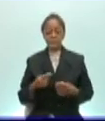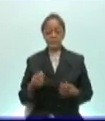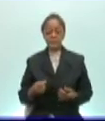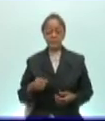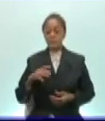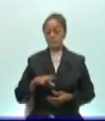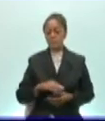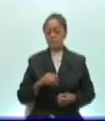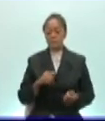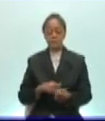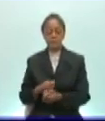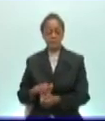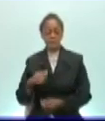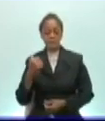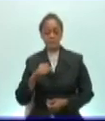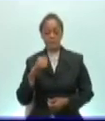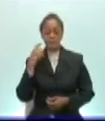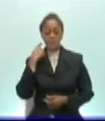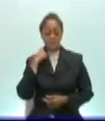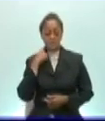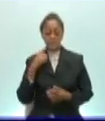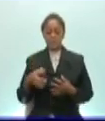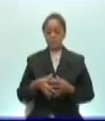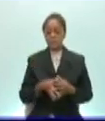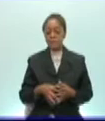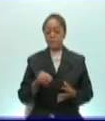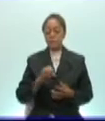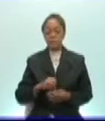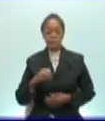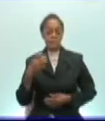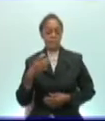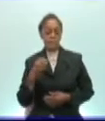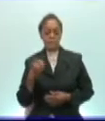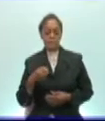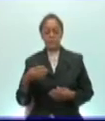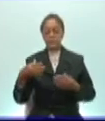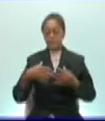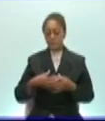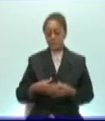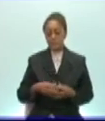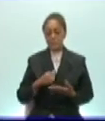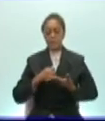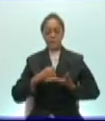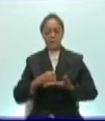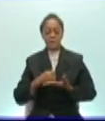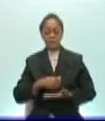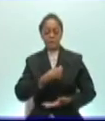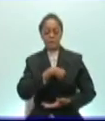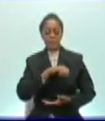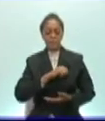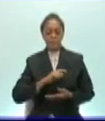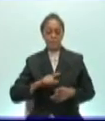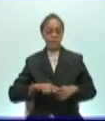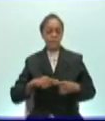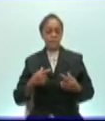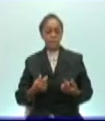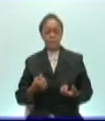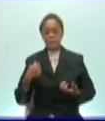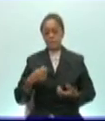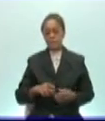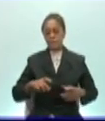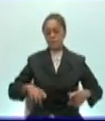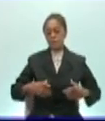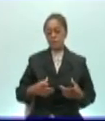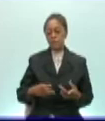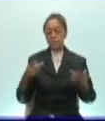la guerra de los 10 años, Estados Unidos aplicó una falsa neutralidad. Apoyó a España porque está dándole cumplimiento a la